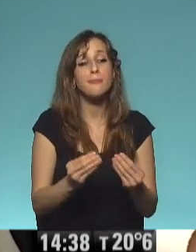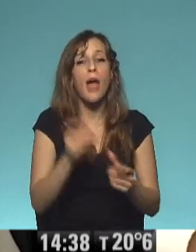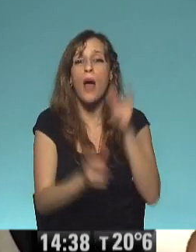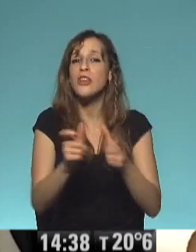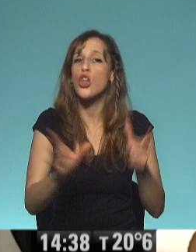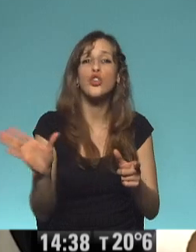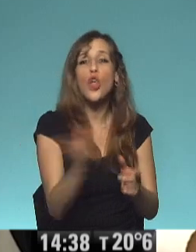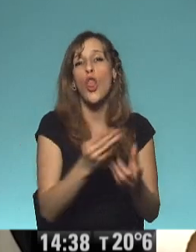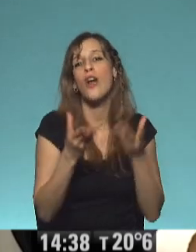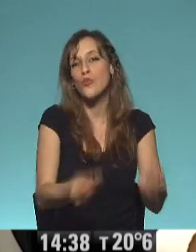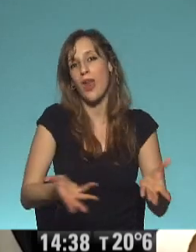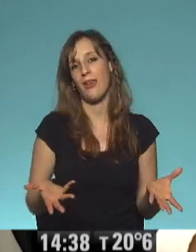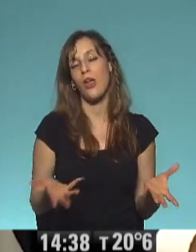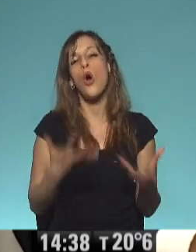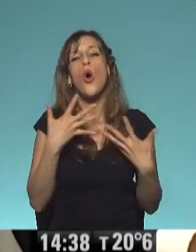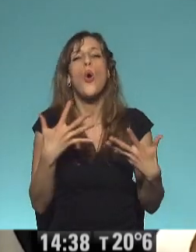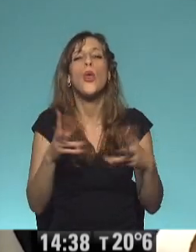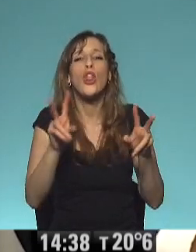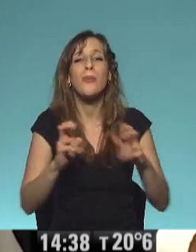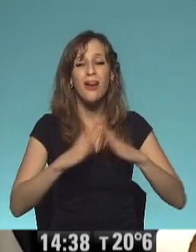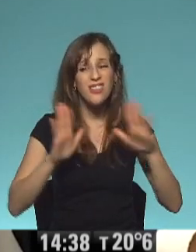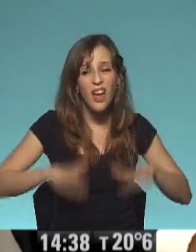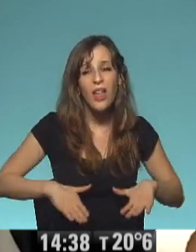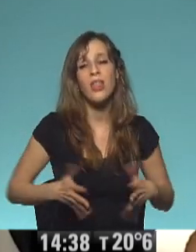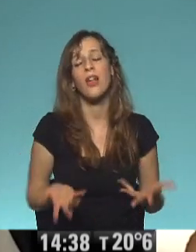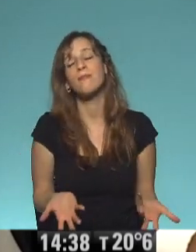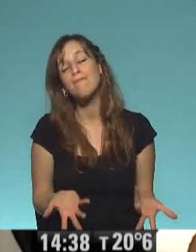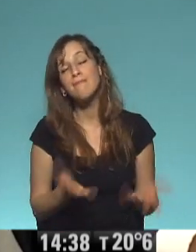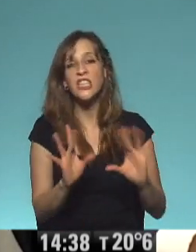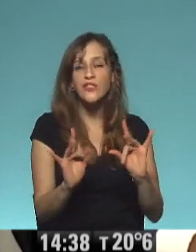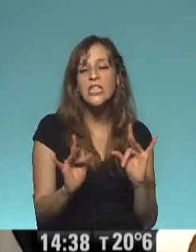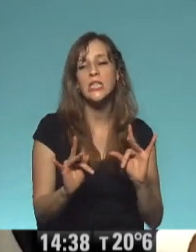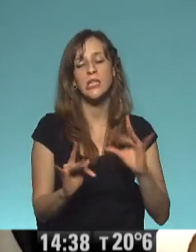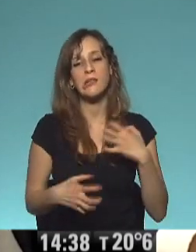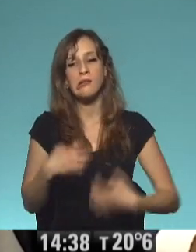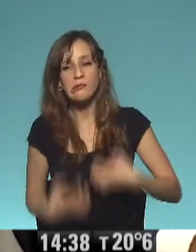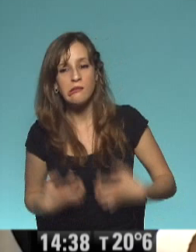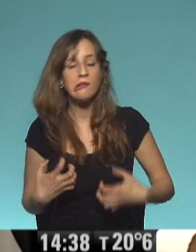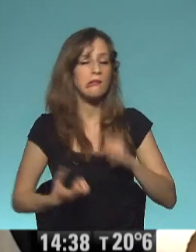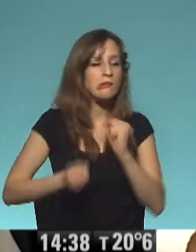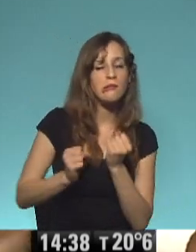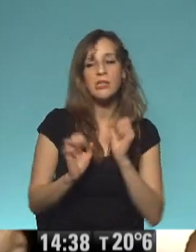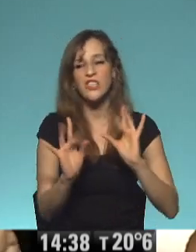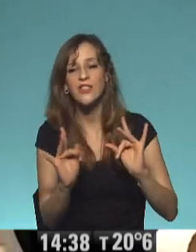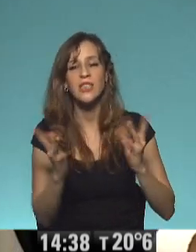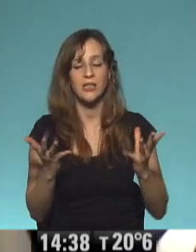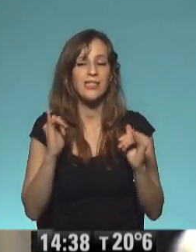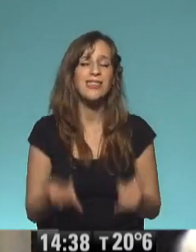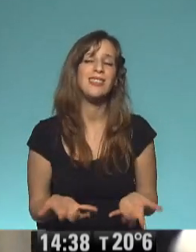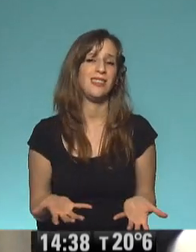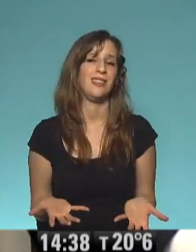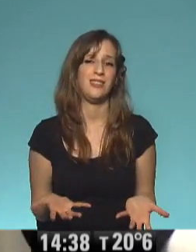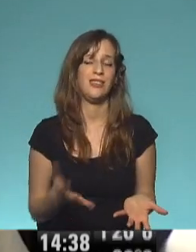de la cuarentena y no poder salir, y no poder ir a ver un espectáculo, y que no pueda ver yo Argentinos Juniors. A todos nos